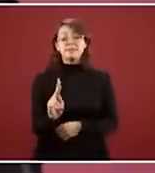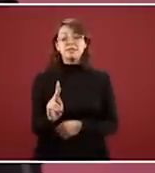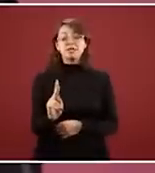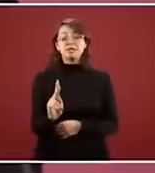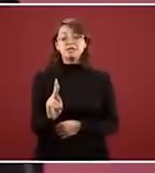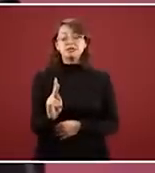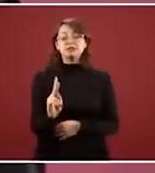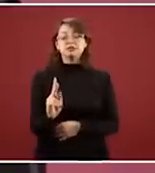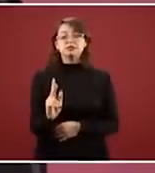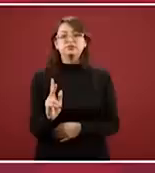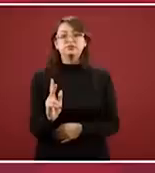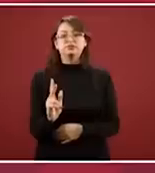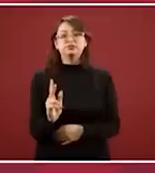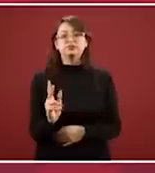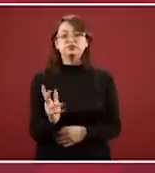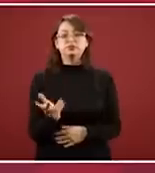buscar que